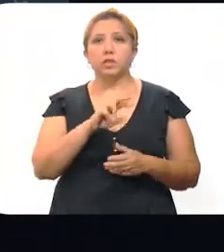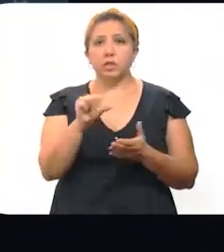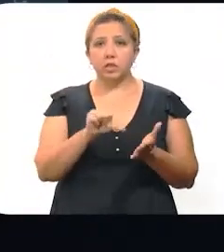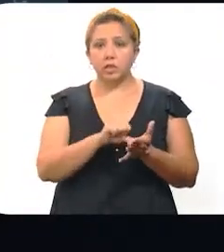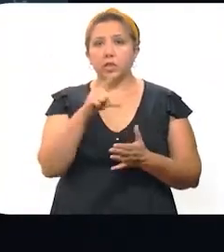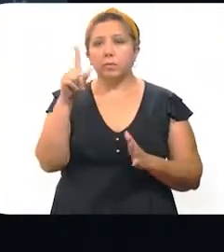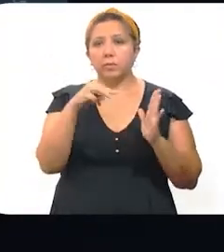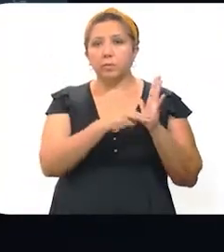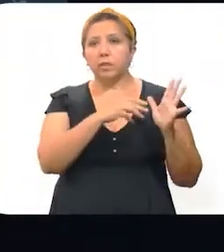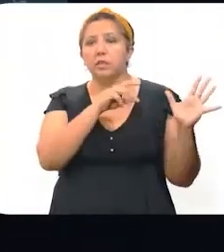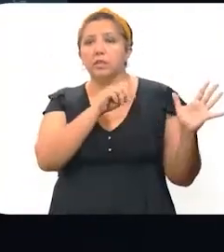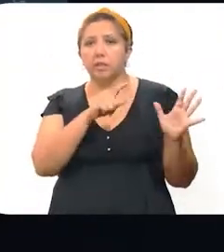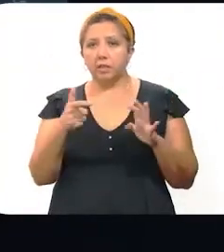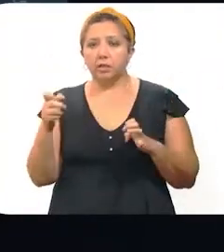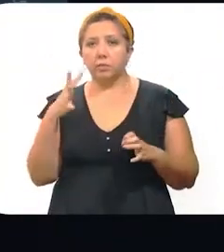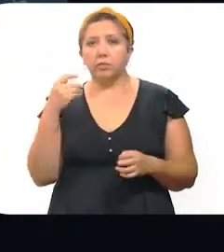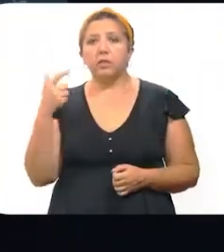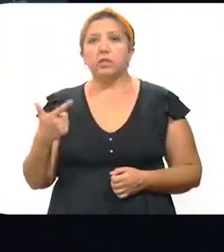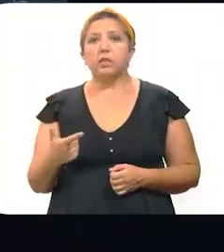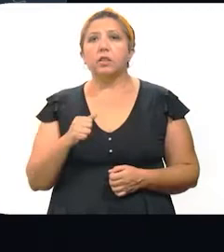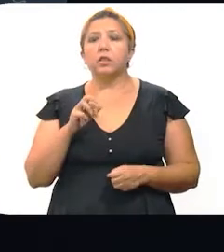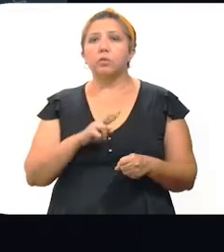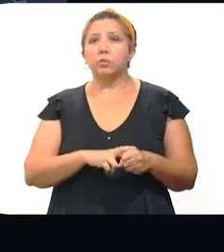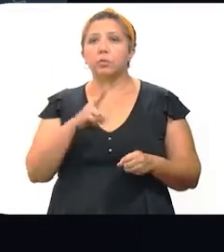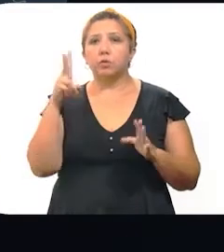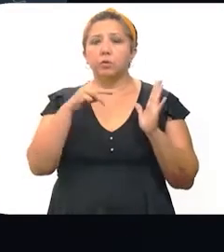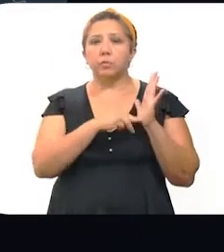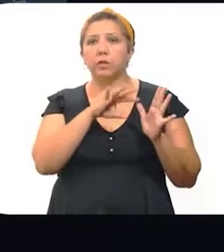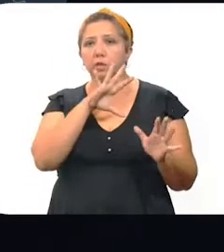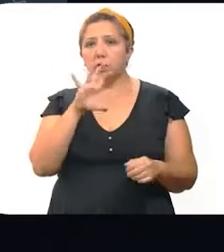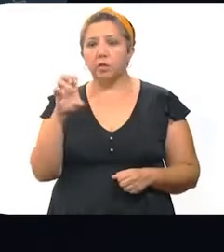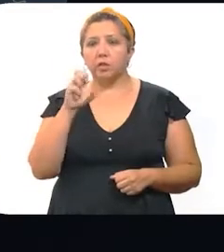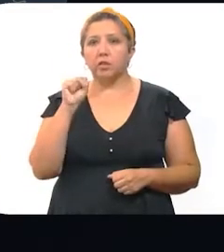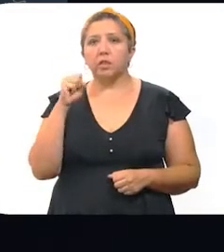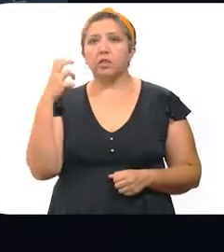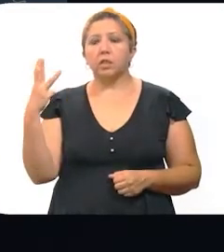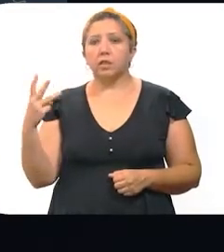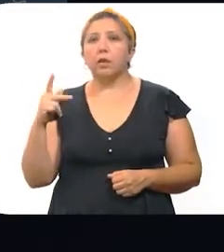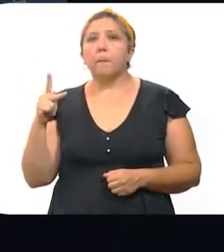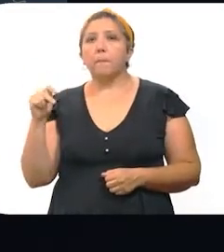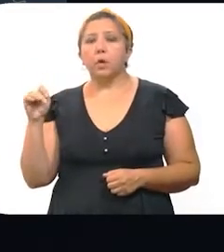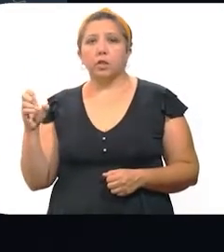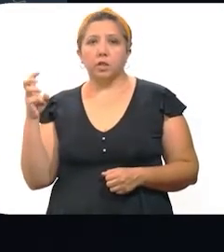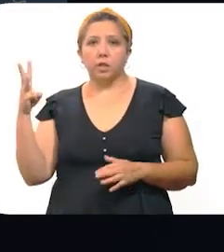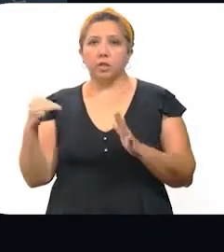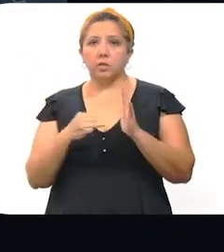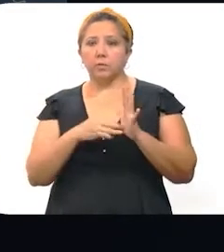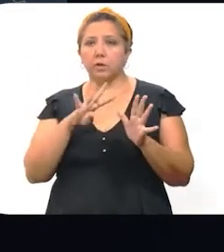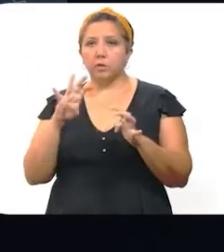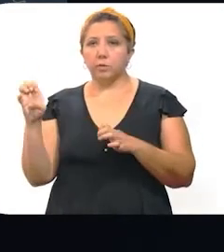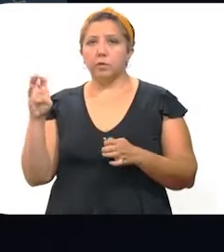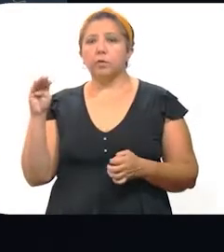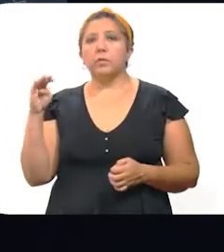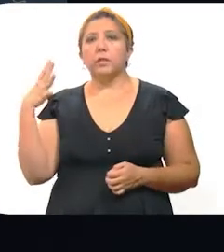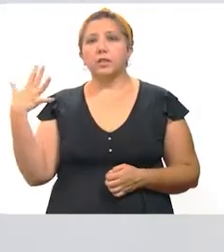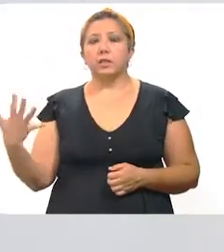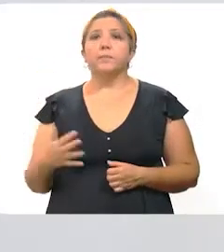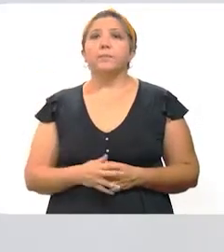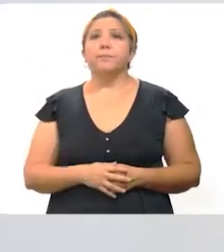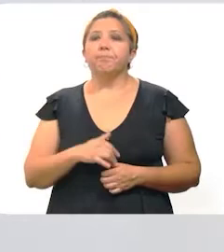centro 1.757, en la zona sur 2.563, en la zona poniente